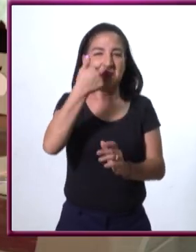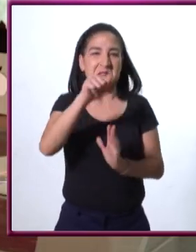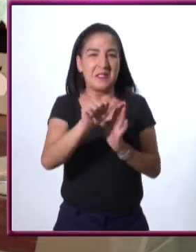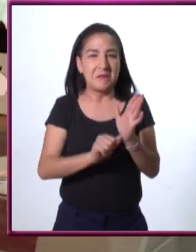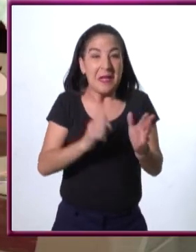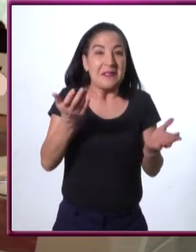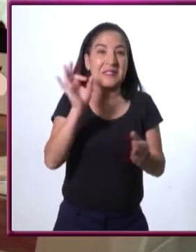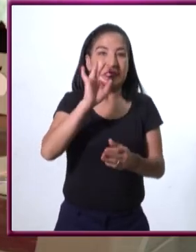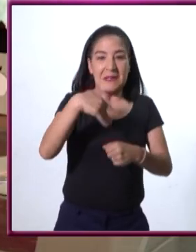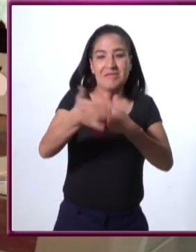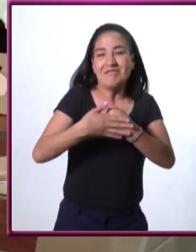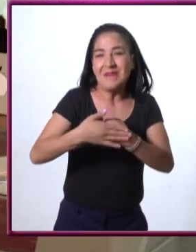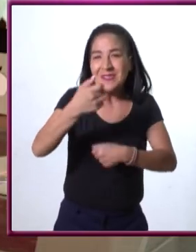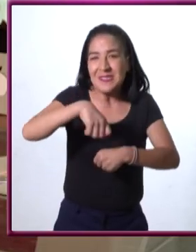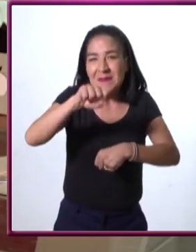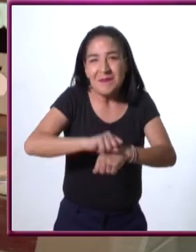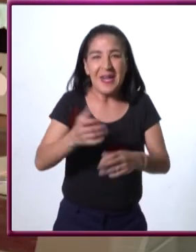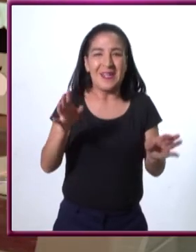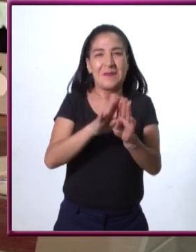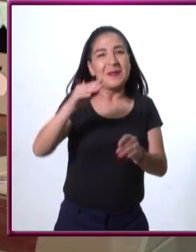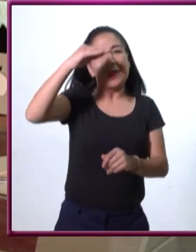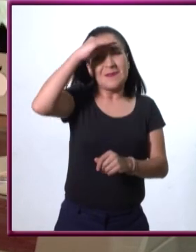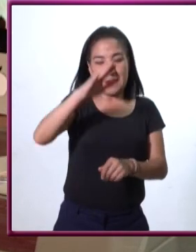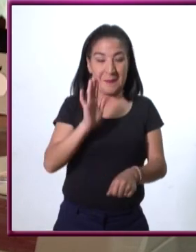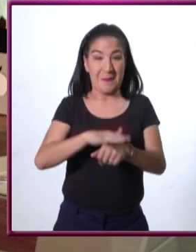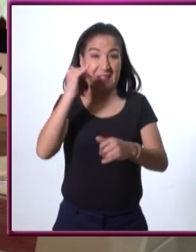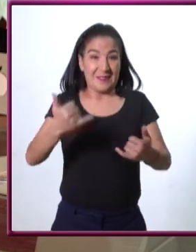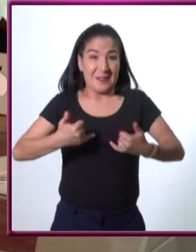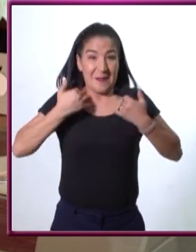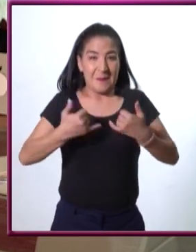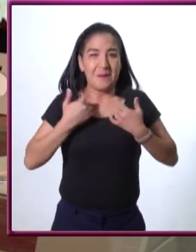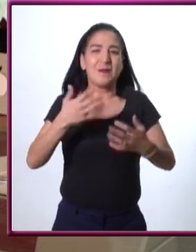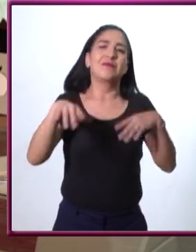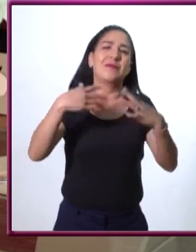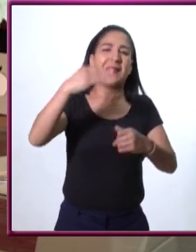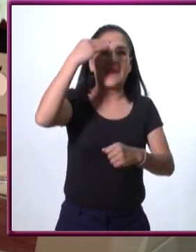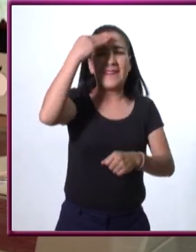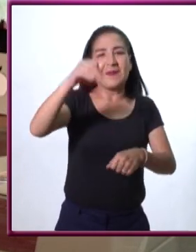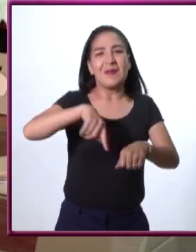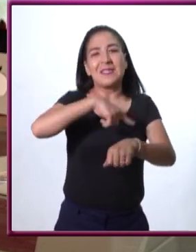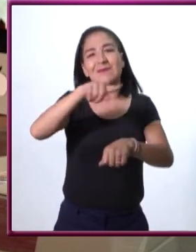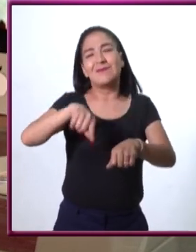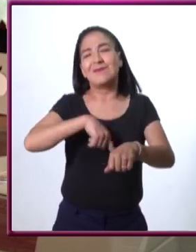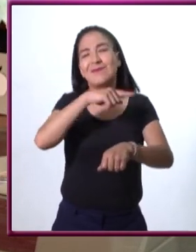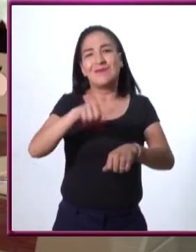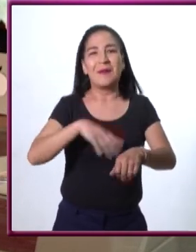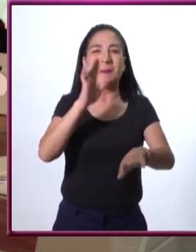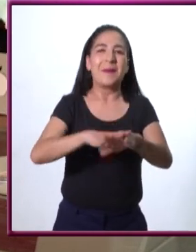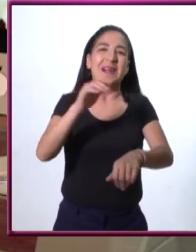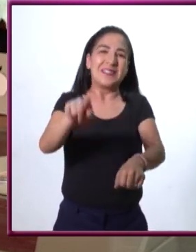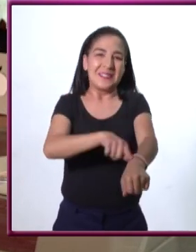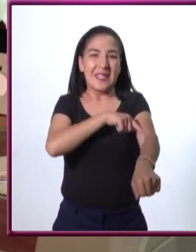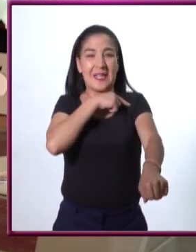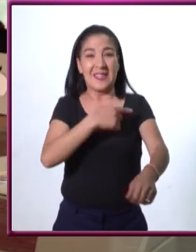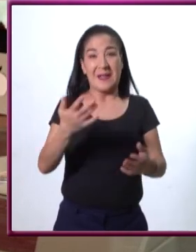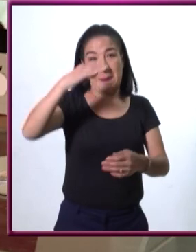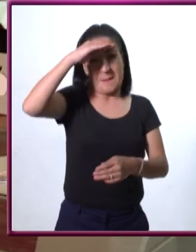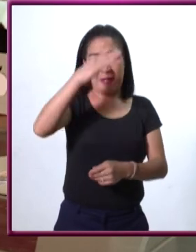sociales. De tal forma que cuando usamos el castigo, ¿no? Lo que originalmente se pretendía no solamente era hacer esa pausa, sino poder